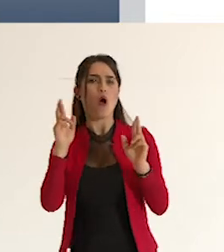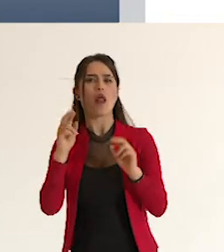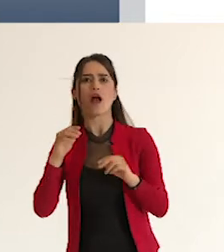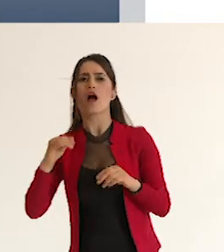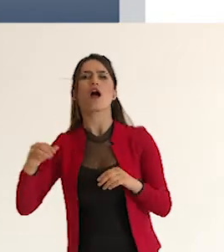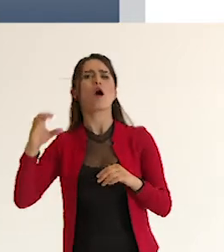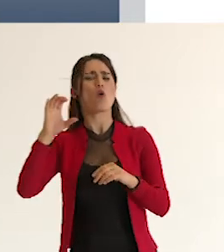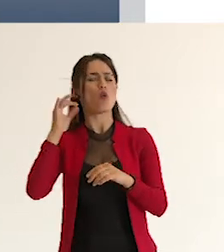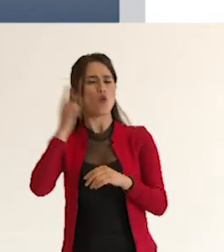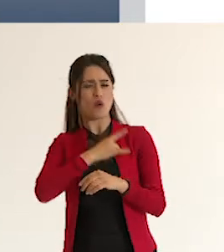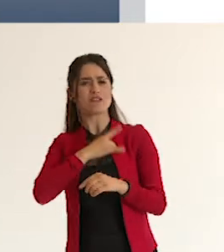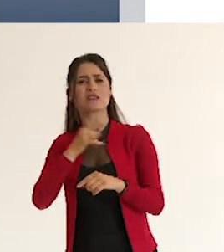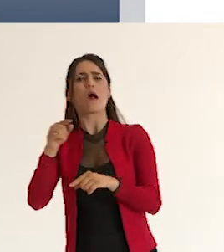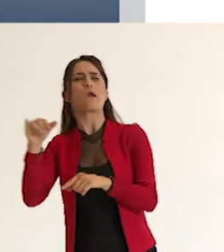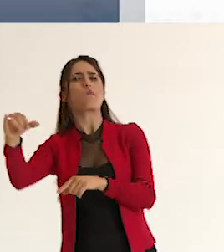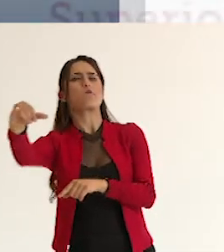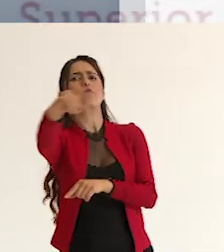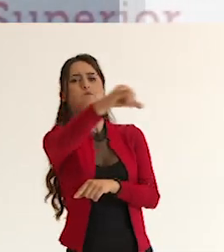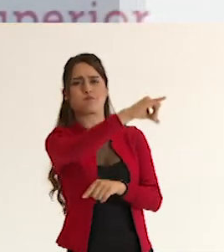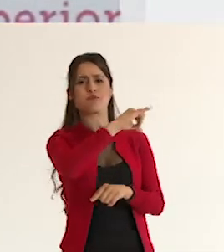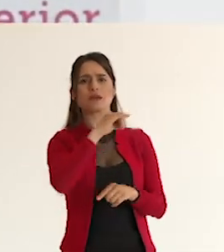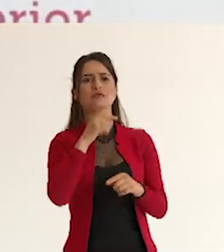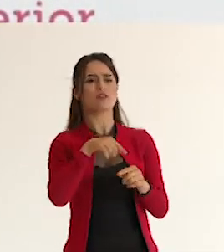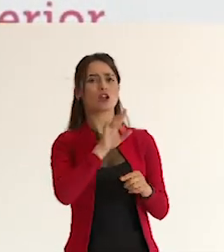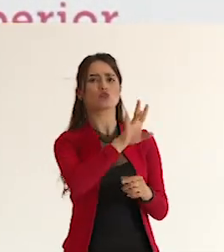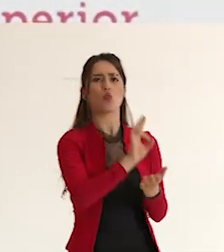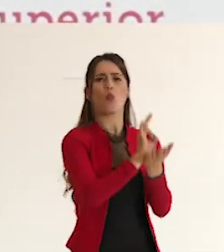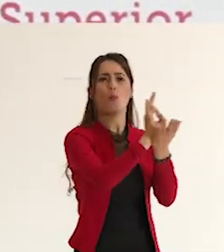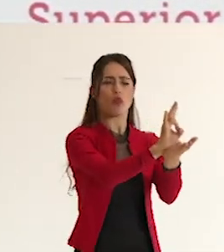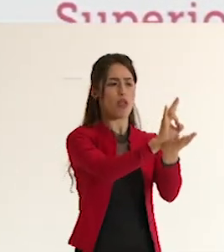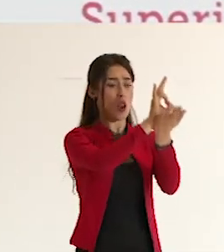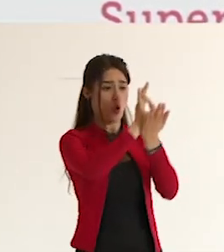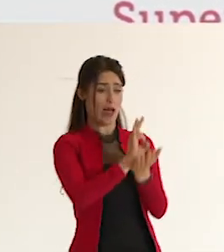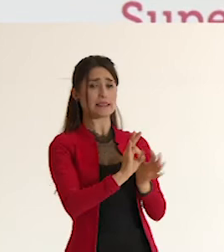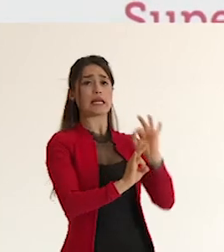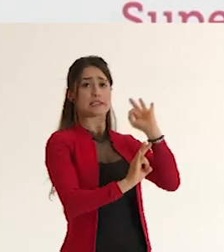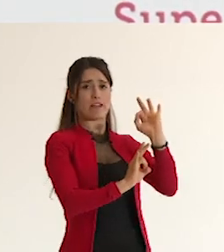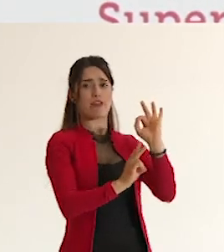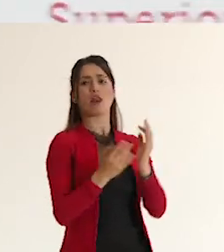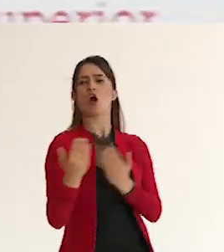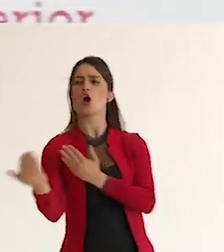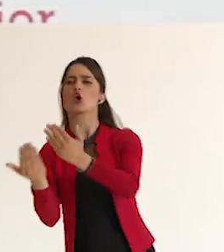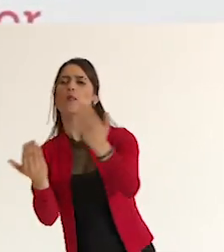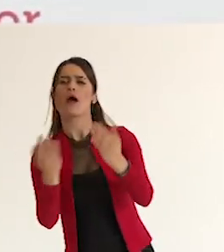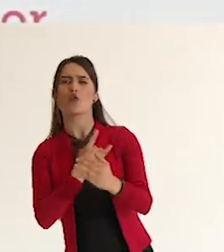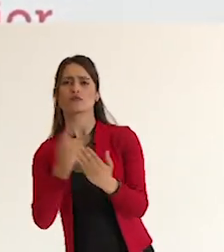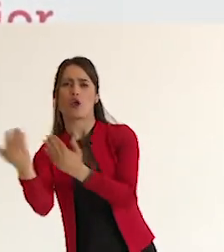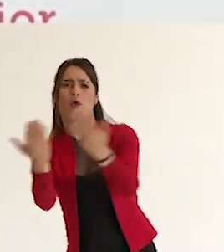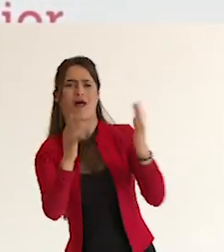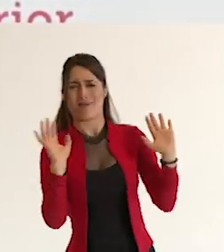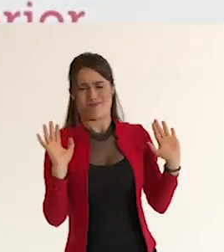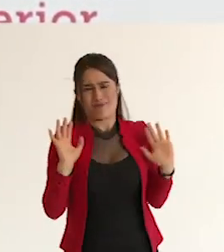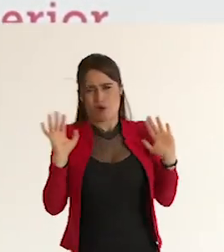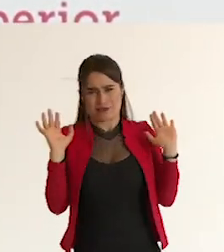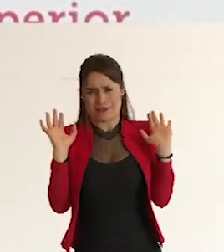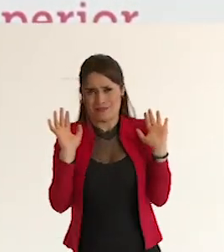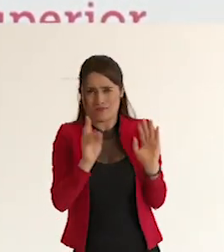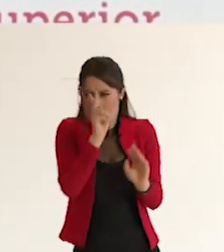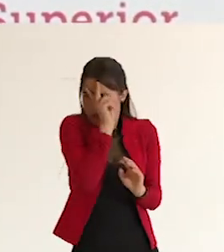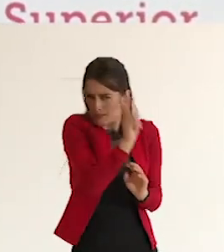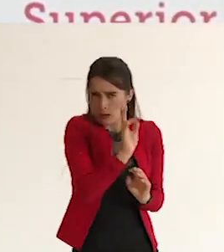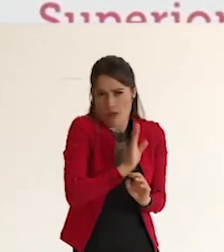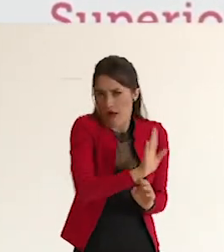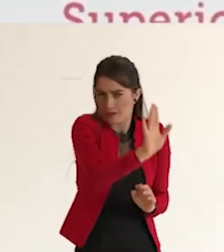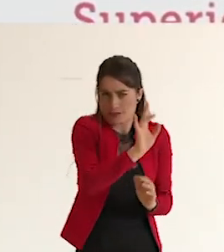y desde mi modelo vaya a evaluar lo que pasa en otra universidad que eso nos pasa con alguna frecuencia entonces aquí lo que estamos tratando es de recoger